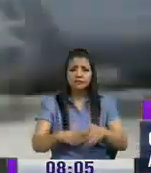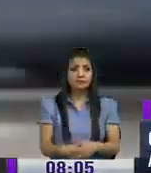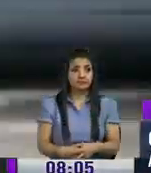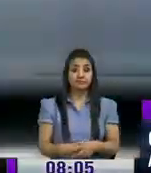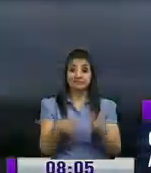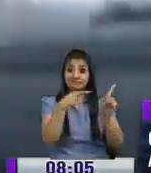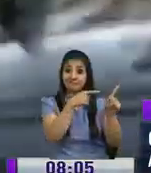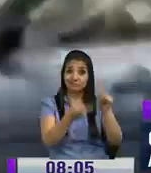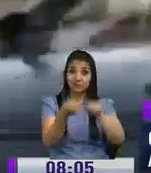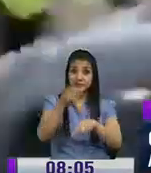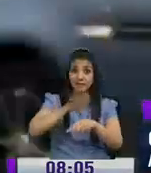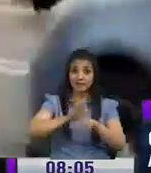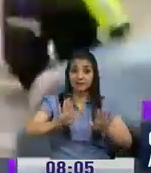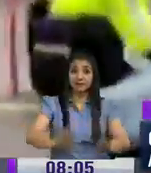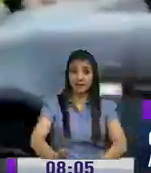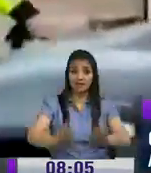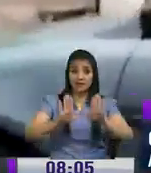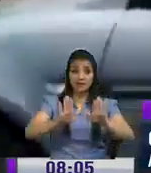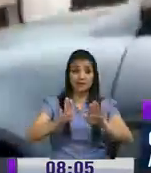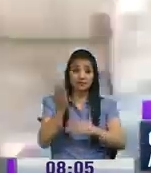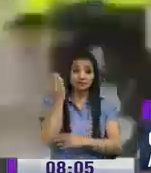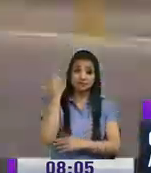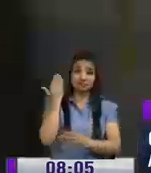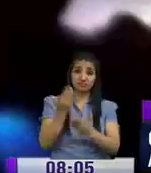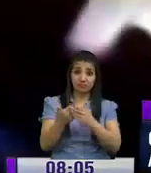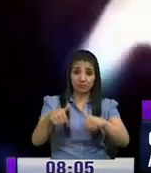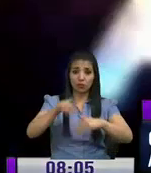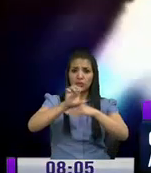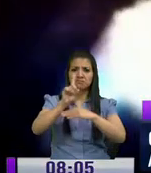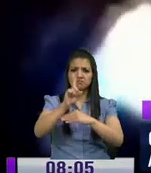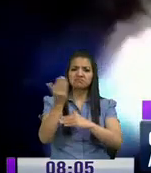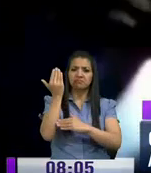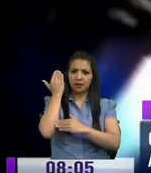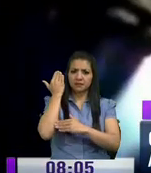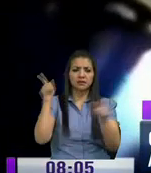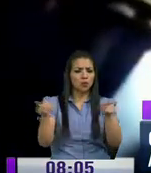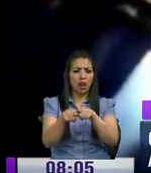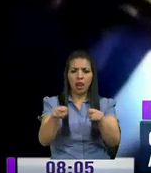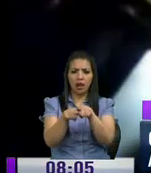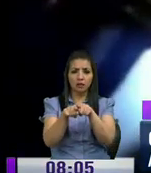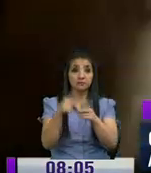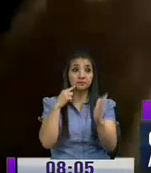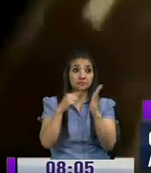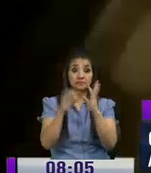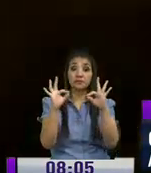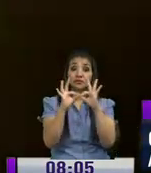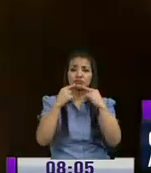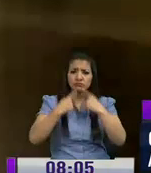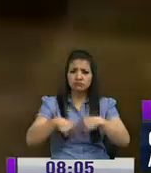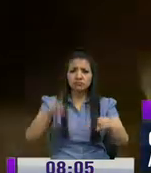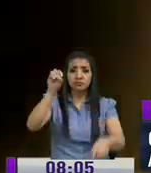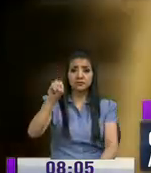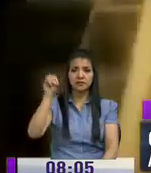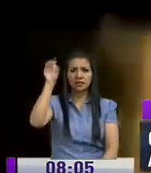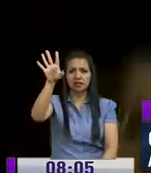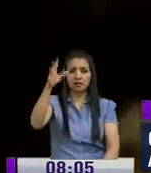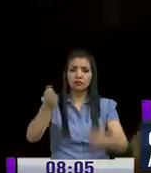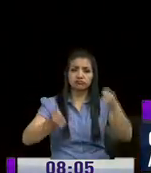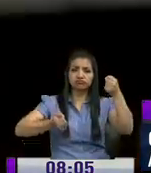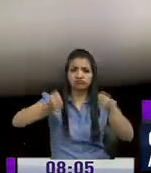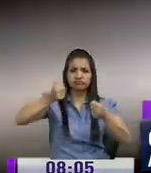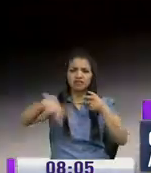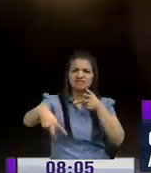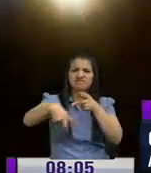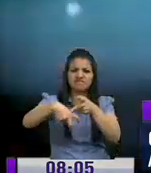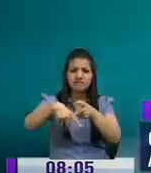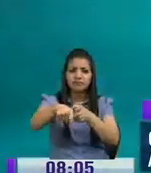el primer caso que se ha registrado en los últimos días. En redes sociales se han viralizado algunos ataques por parte de conductores a los agentes